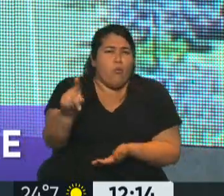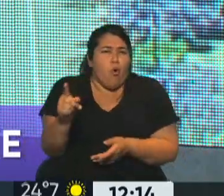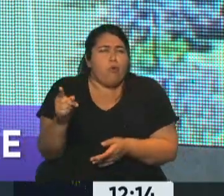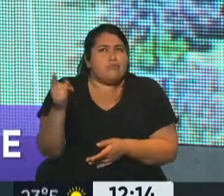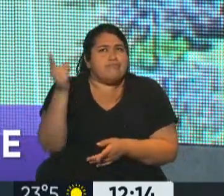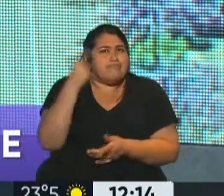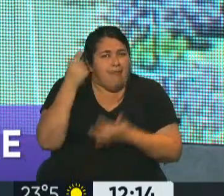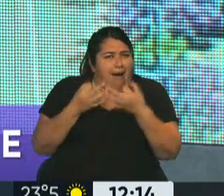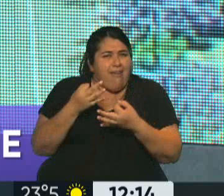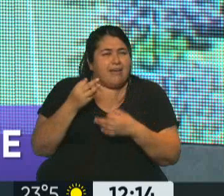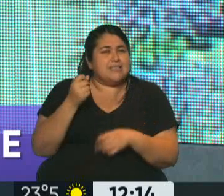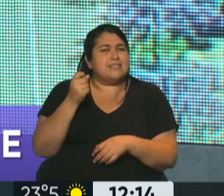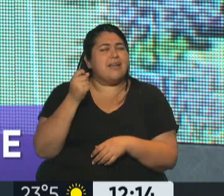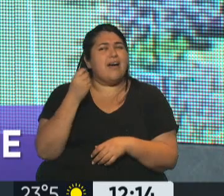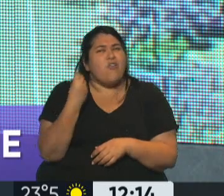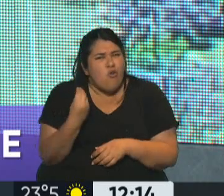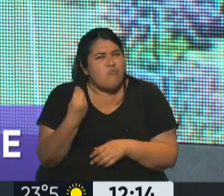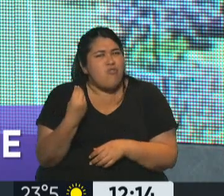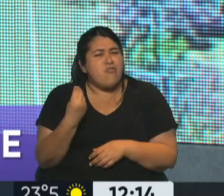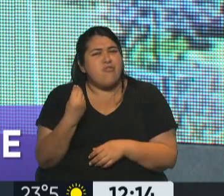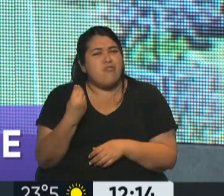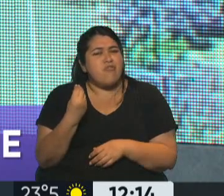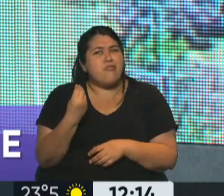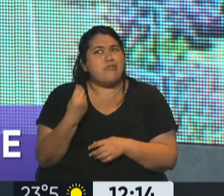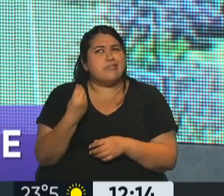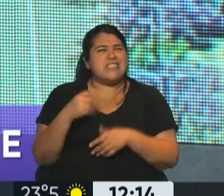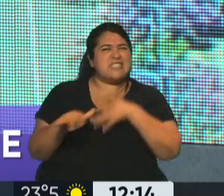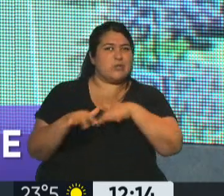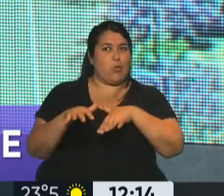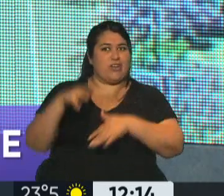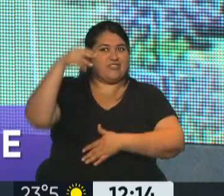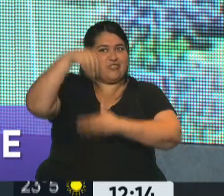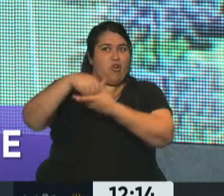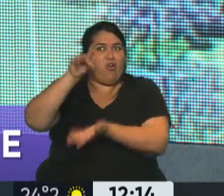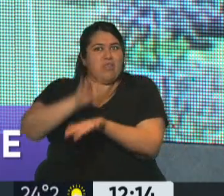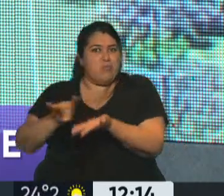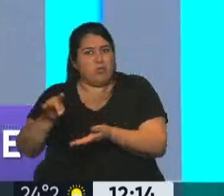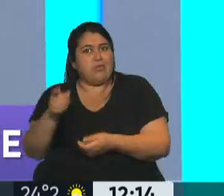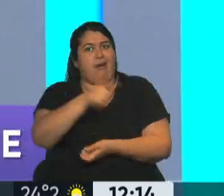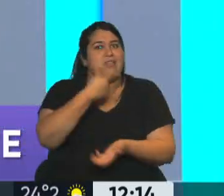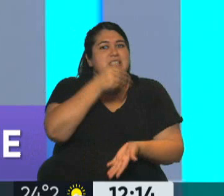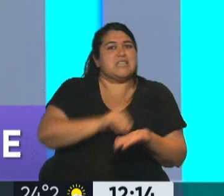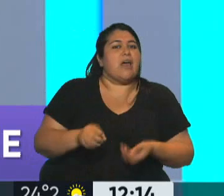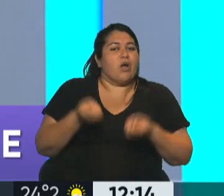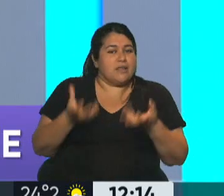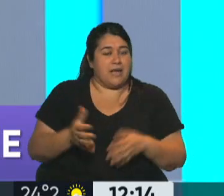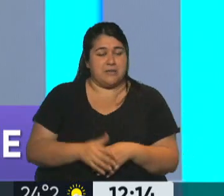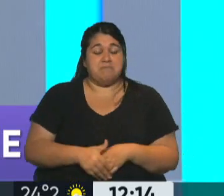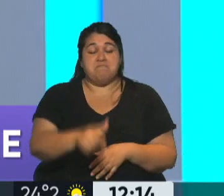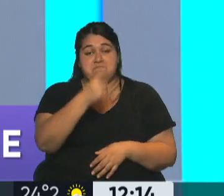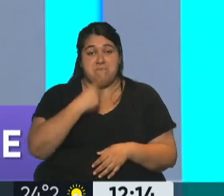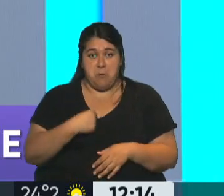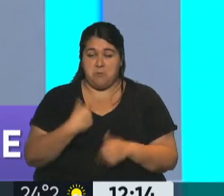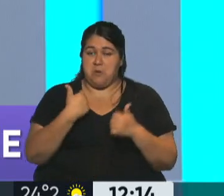justamente en esta tarea parlamentaria, la que se viene después del 10? Bueno, es una buena pregunta porque la Libertad